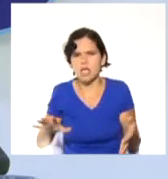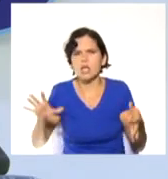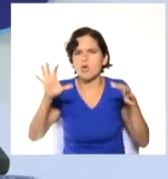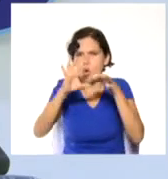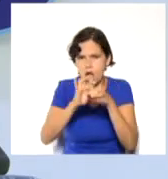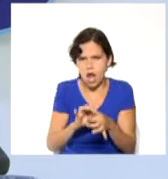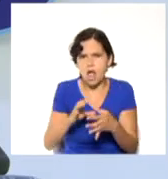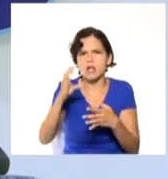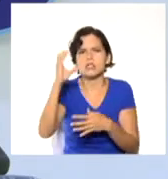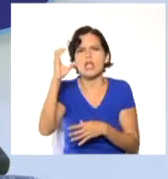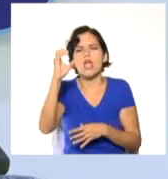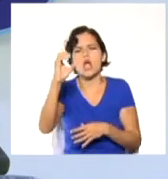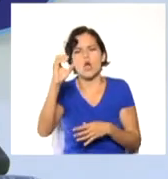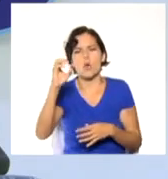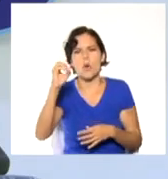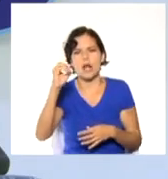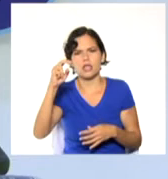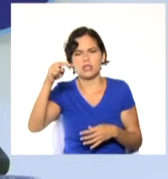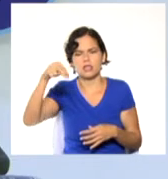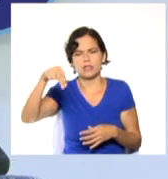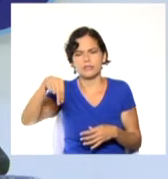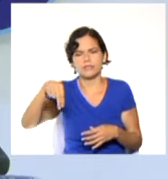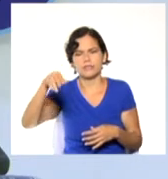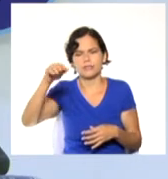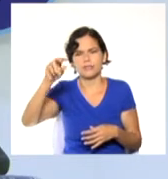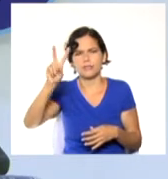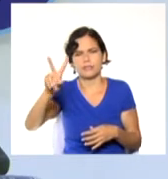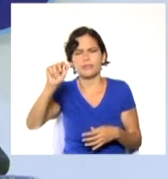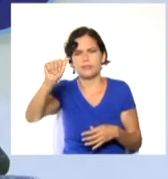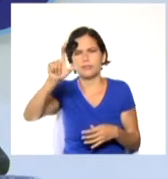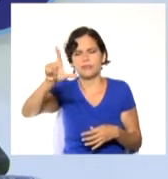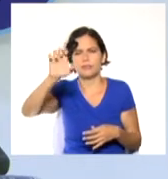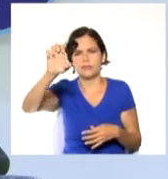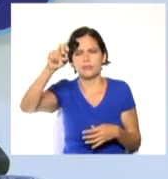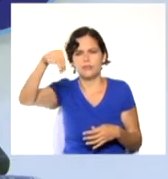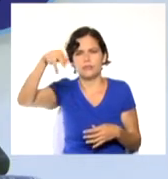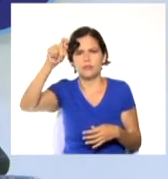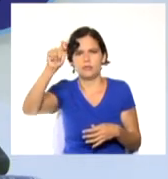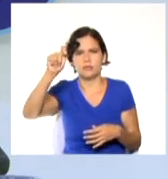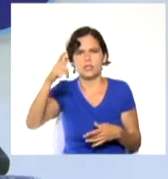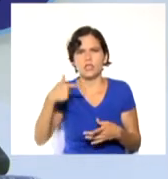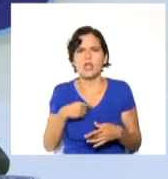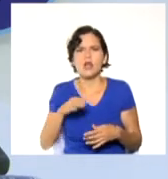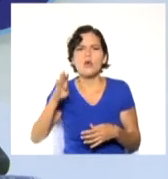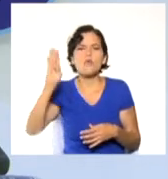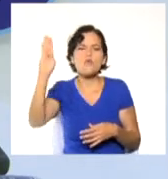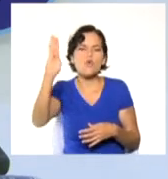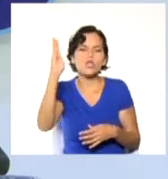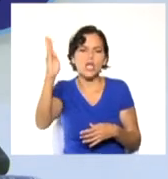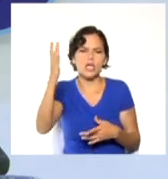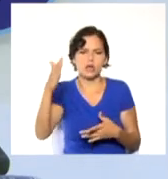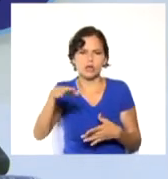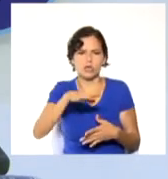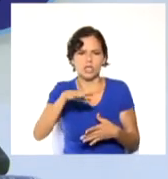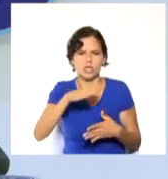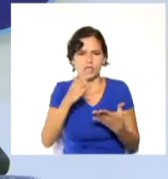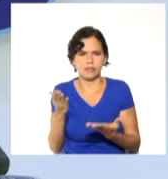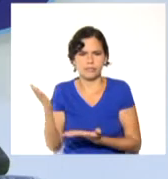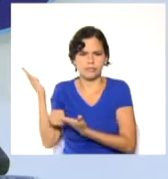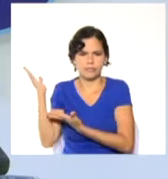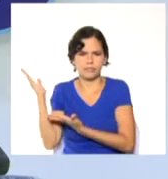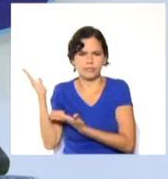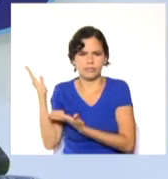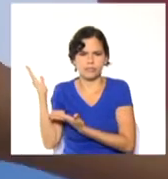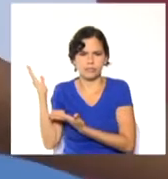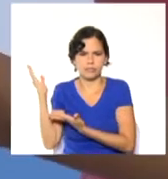tienen enlaces covalentes. Por ejemplo, el butano. ¿Dónde está el butano? Esta bombona que tenemos